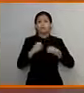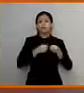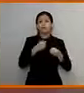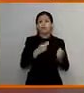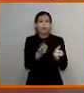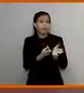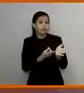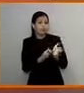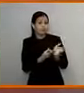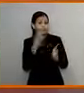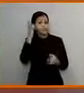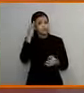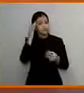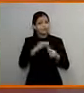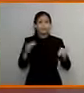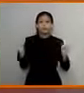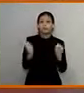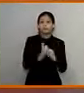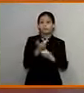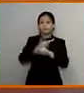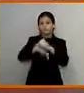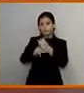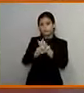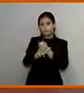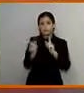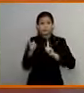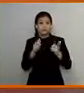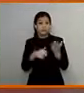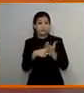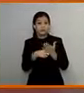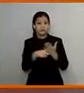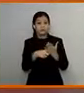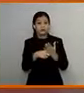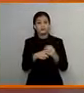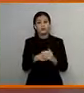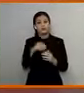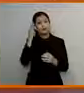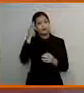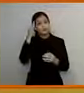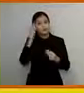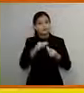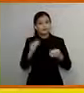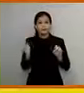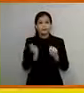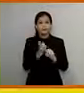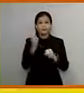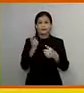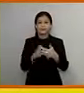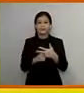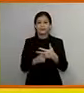de nuestros sorteos. Suerte, jugadores, y lentos con su boleto en mano de Pega 3, porque conocemos el primer número.